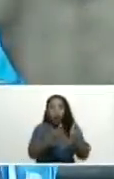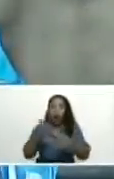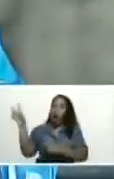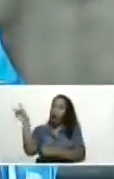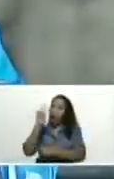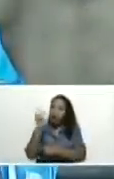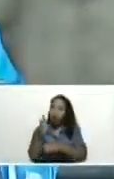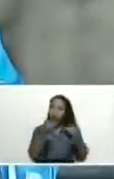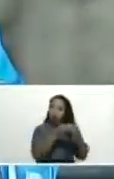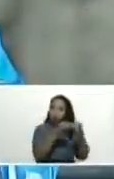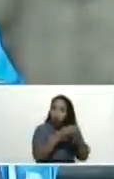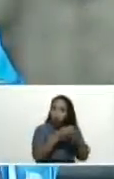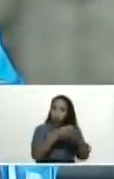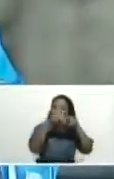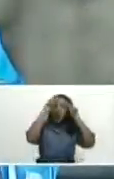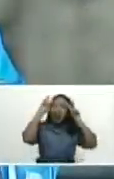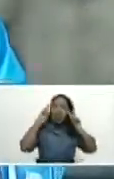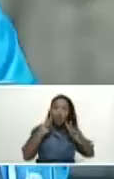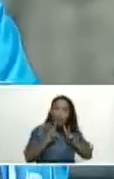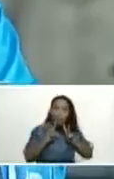Venezuela honesta,